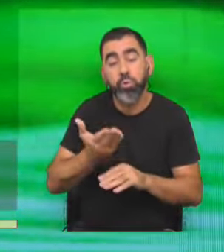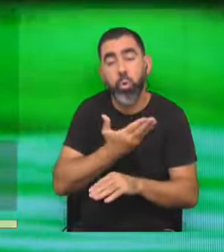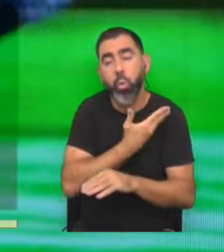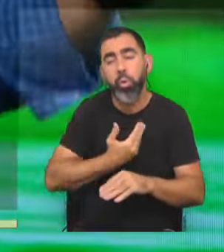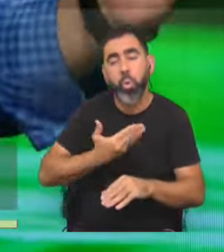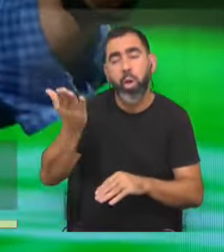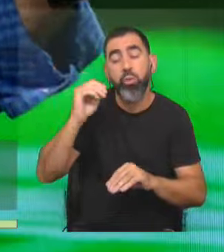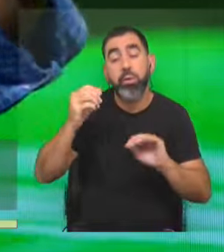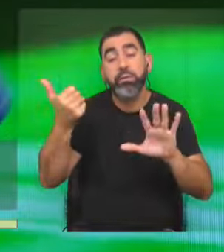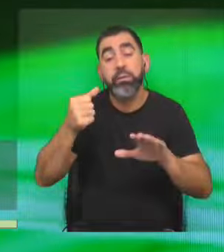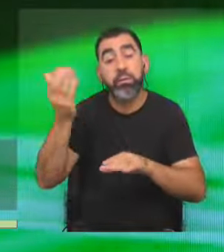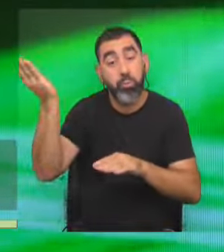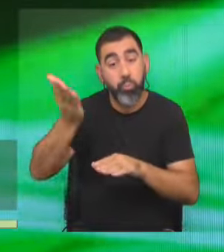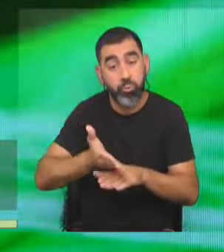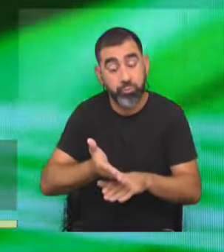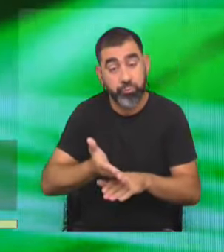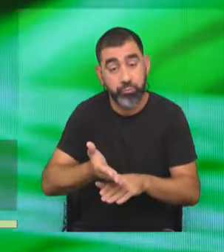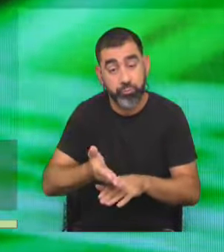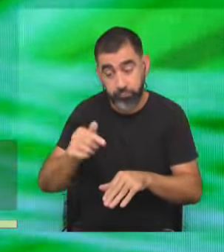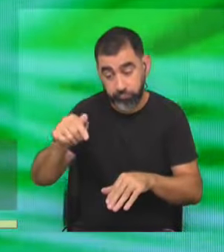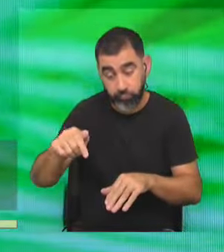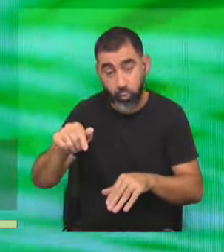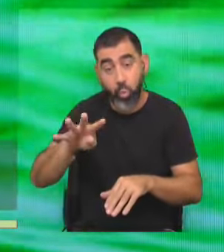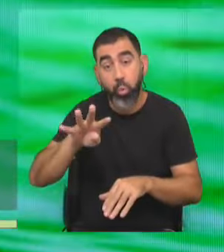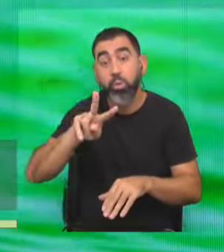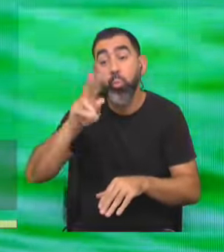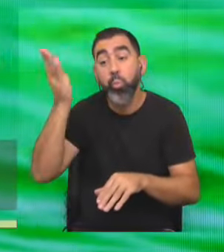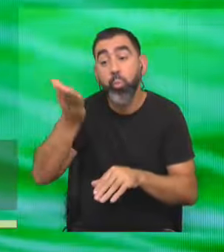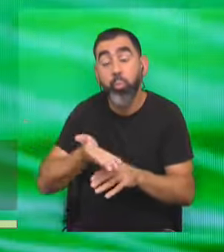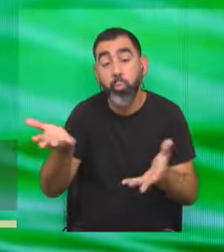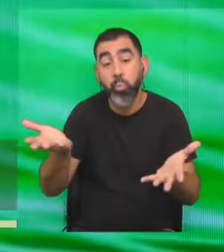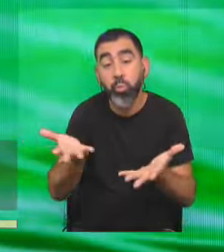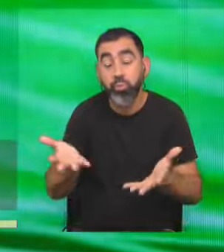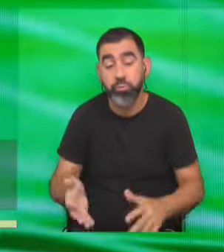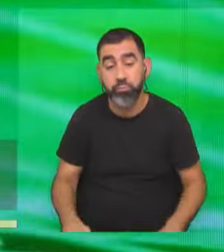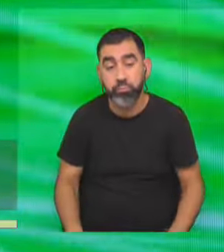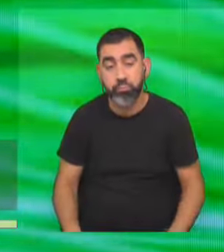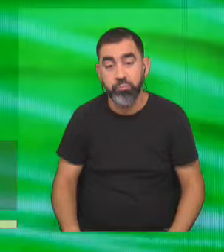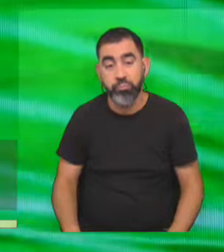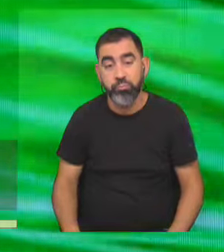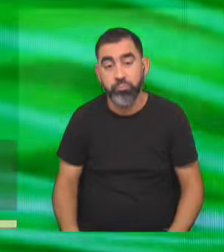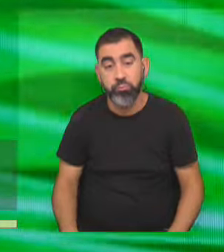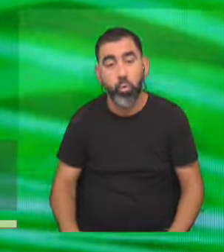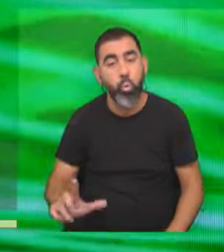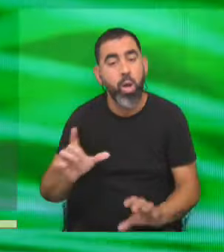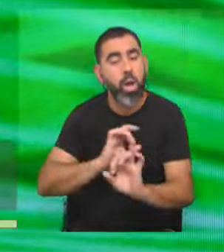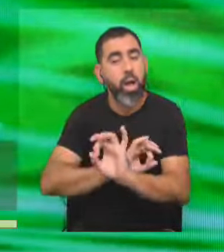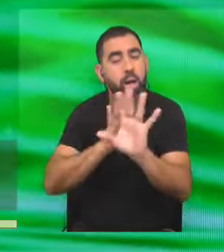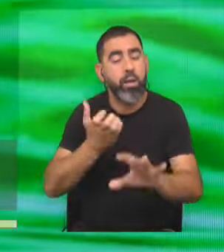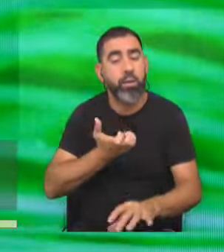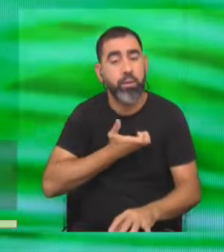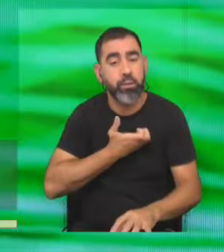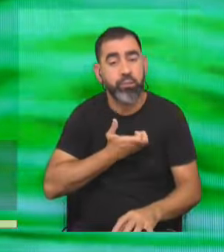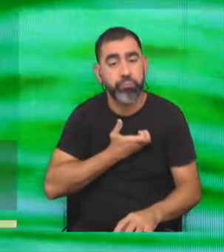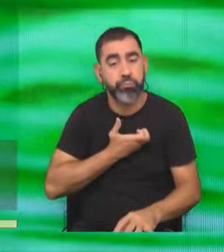llegaban a más del 60 por bajó el 42 por del 45 bajó O sea no tenemos más aclaración de homicidio